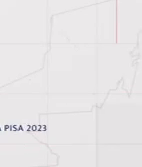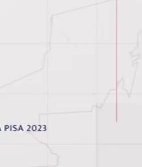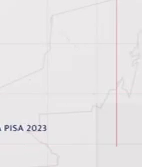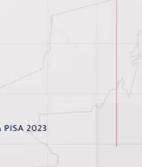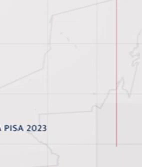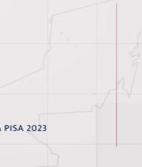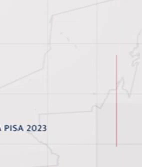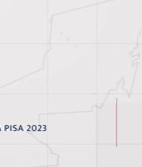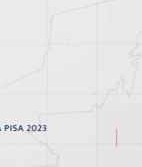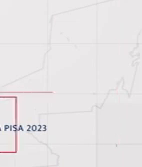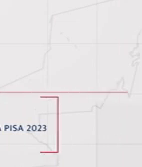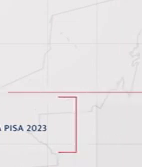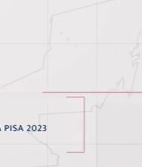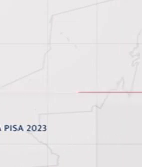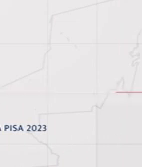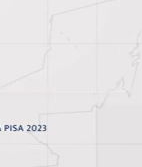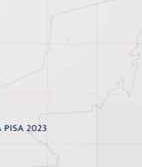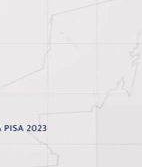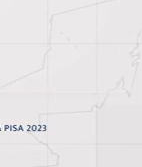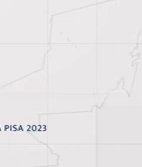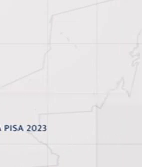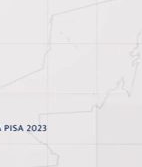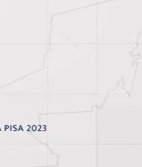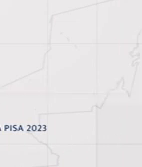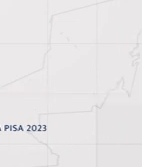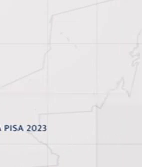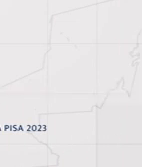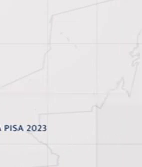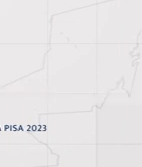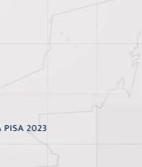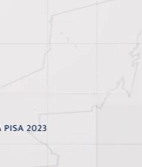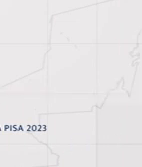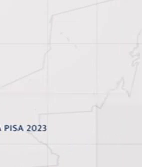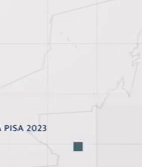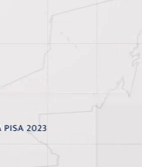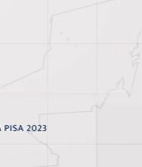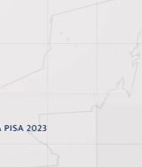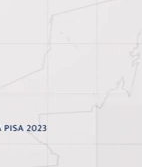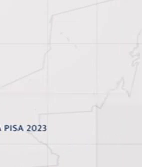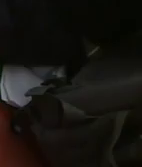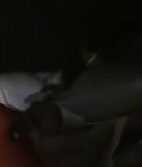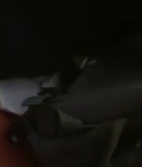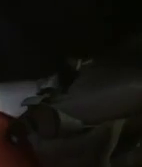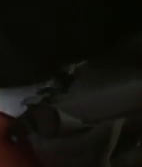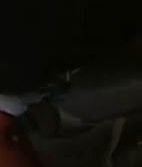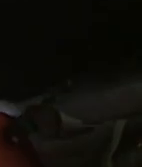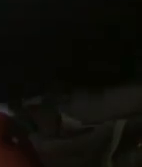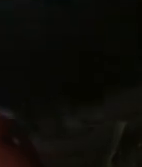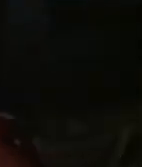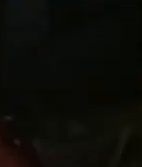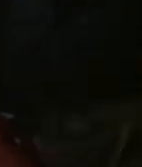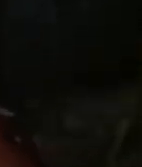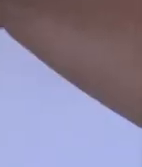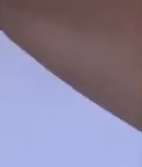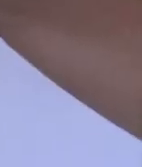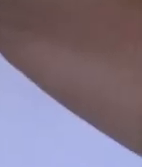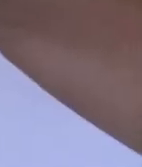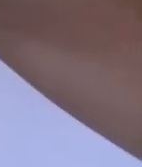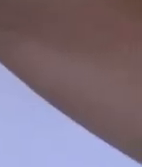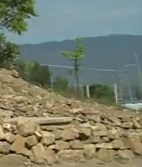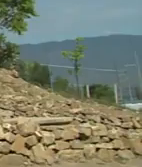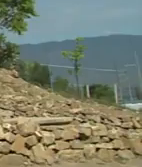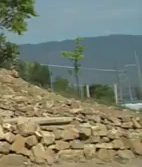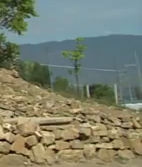53 por de los estudiantes tiene carencias en lectura y 6% en matemáticas las carencias son ciertas pero la